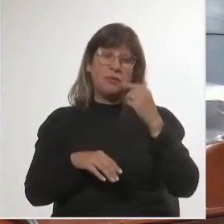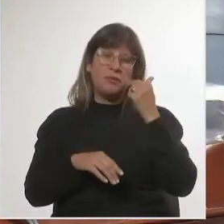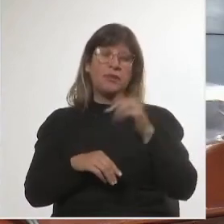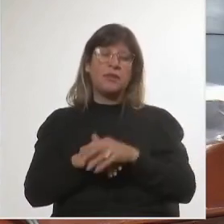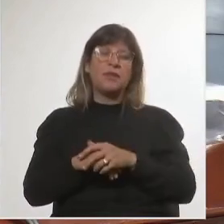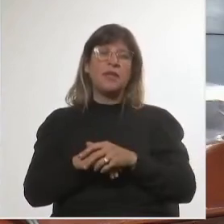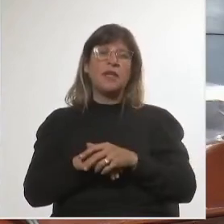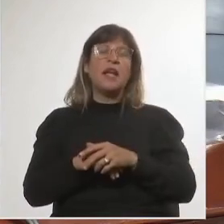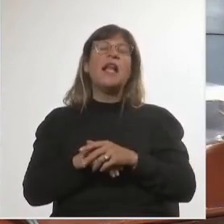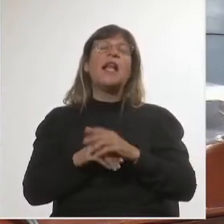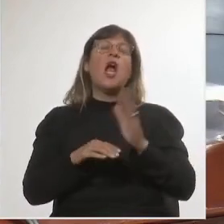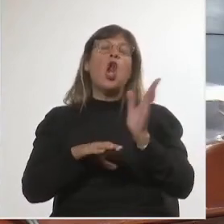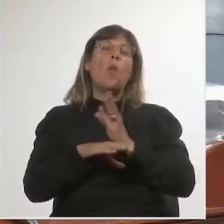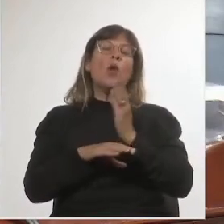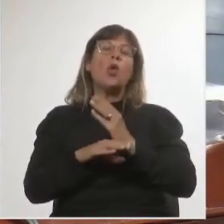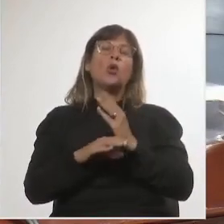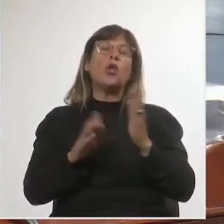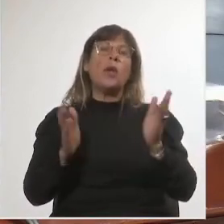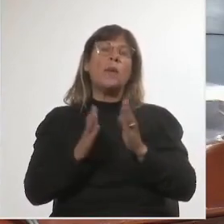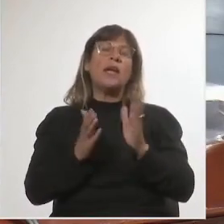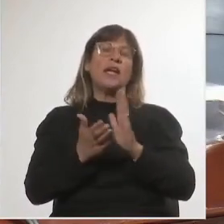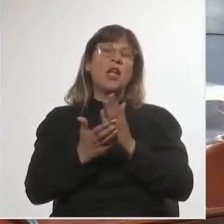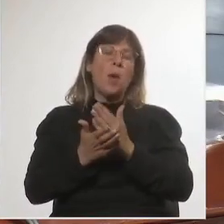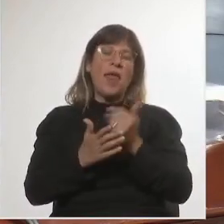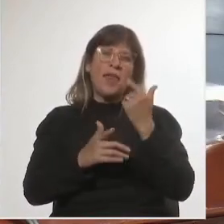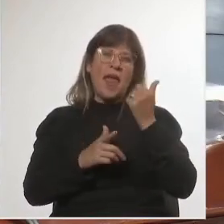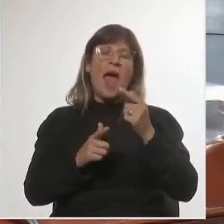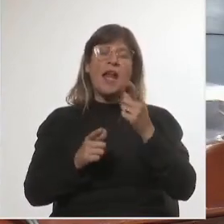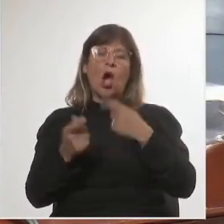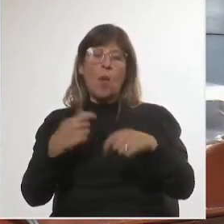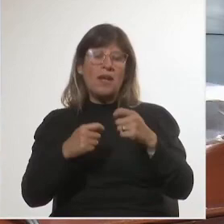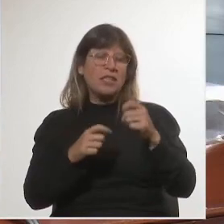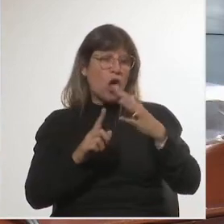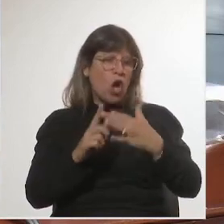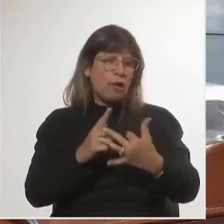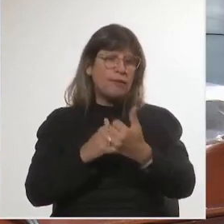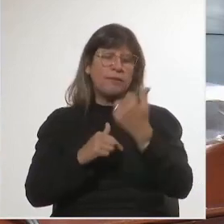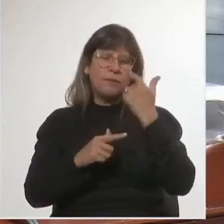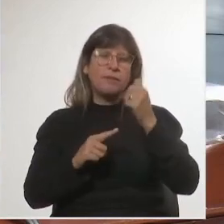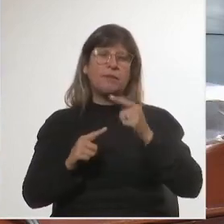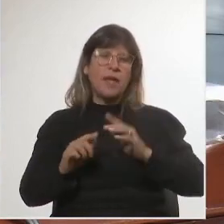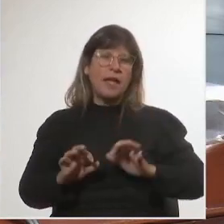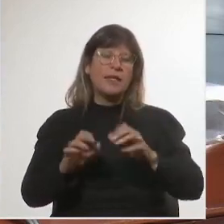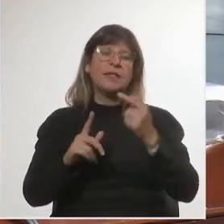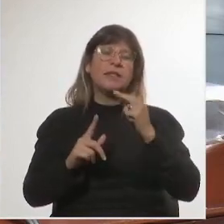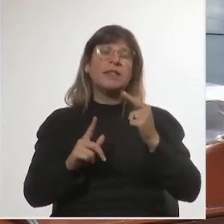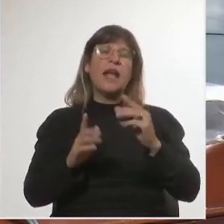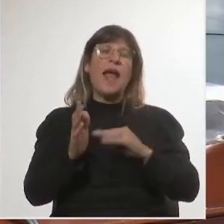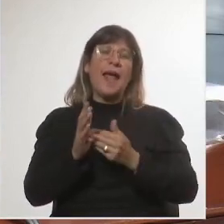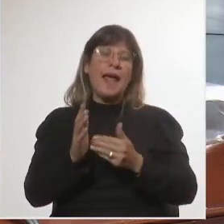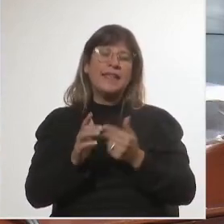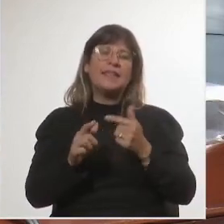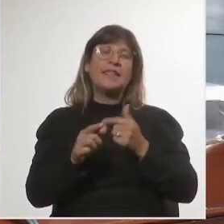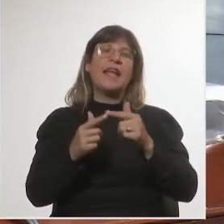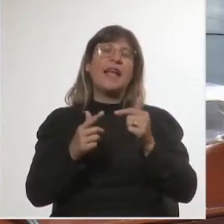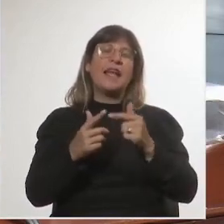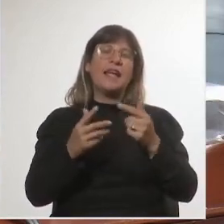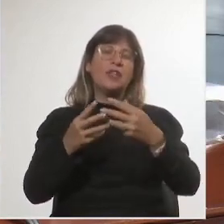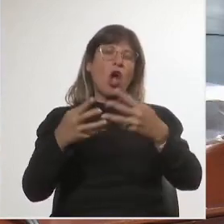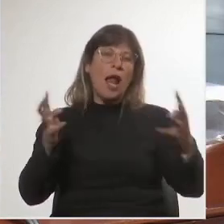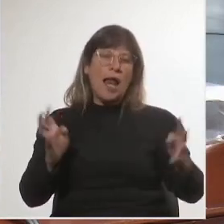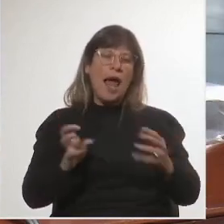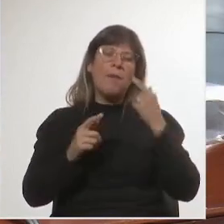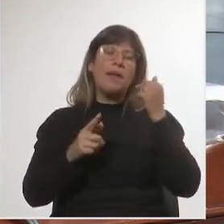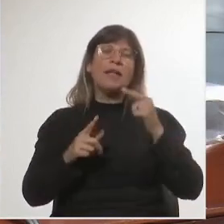Pequeños y medianos productores, comerciantes de la zona y la más variada gama de empleados, queseros, alambradores,